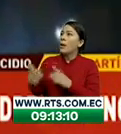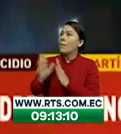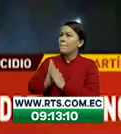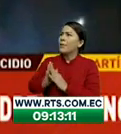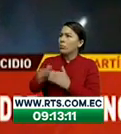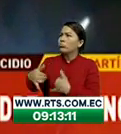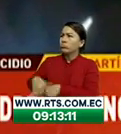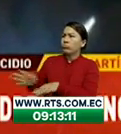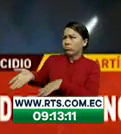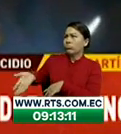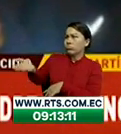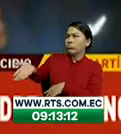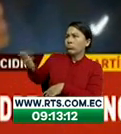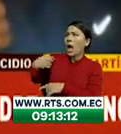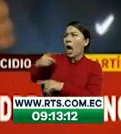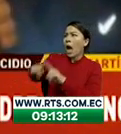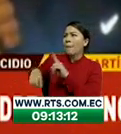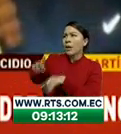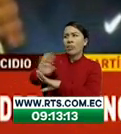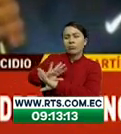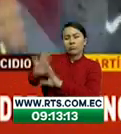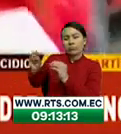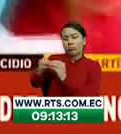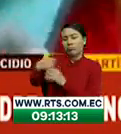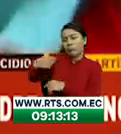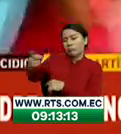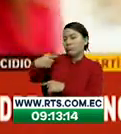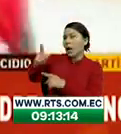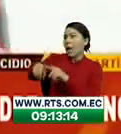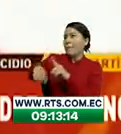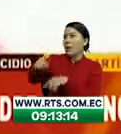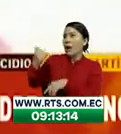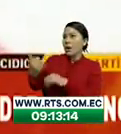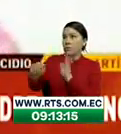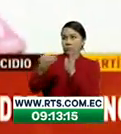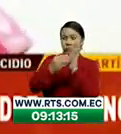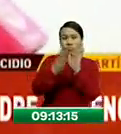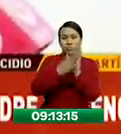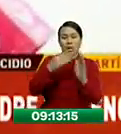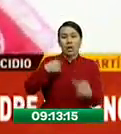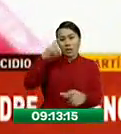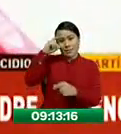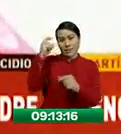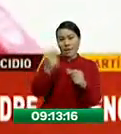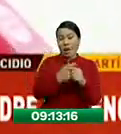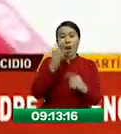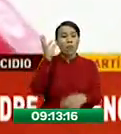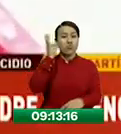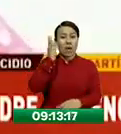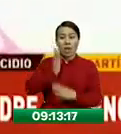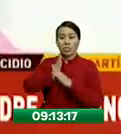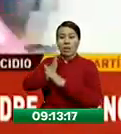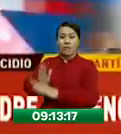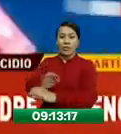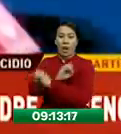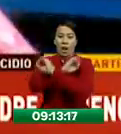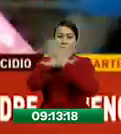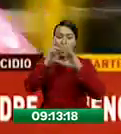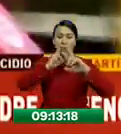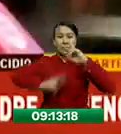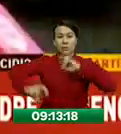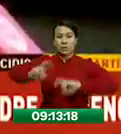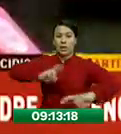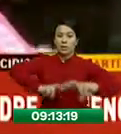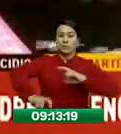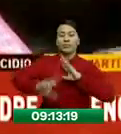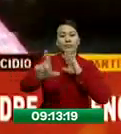pidió que siguieran siendo amigos. El Ministerio de la Mujer va a apoyar en este caso, ¿sí? Para poder ver un mayor esclarecimiento de los hechos